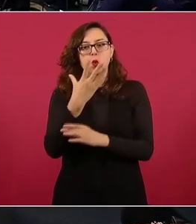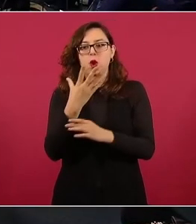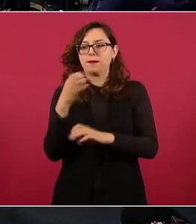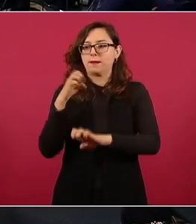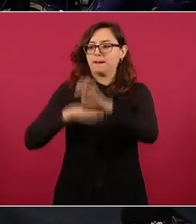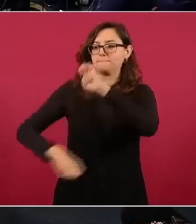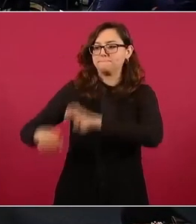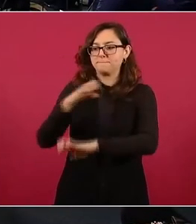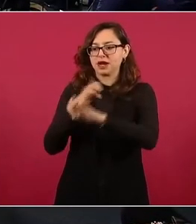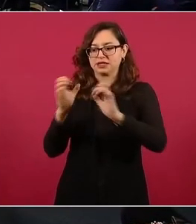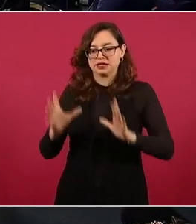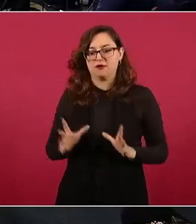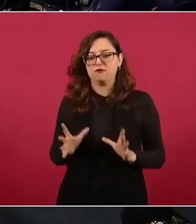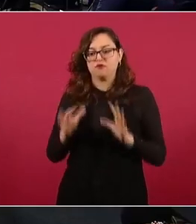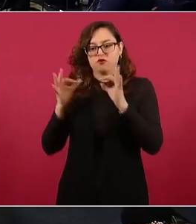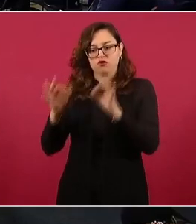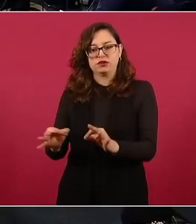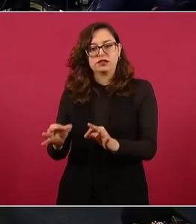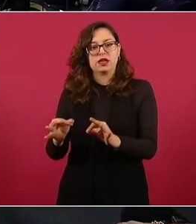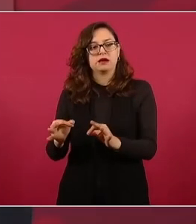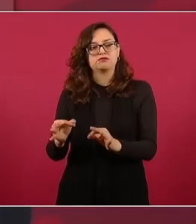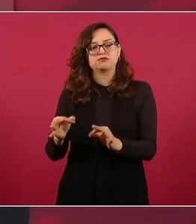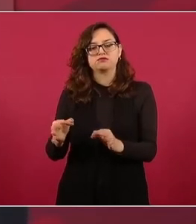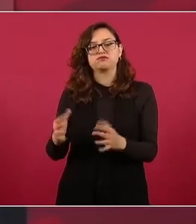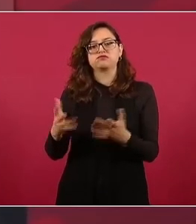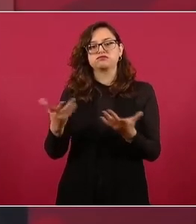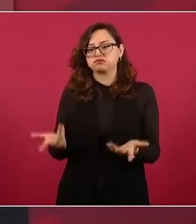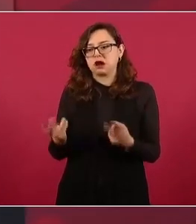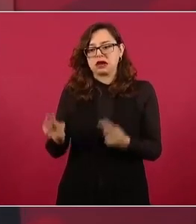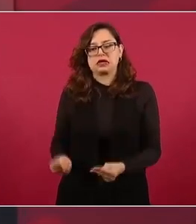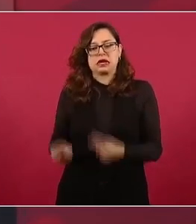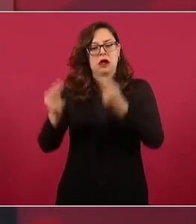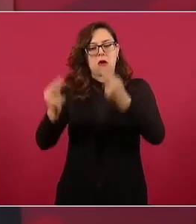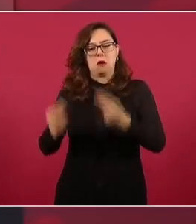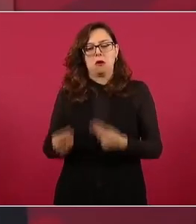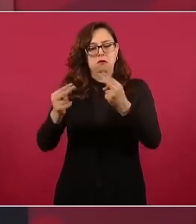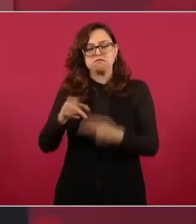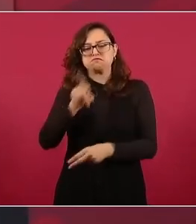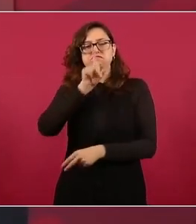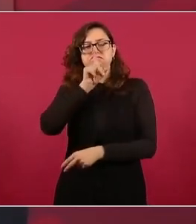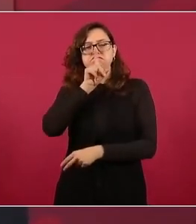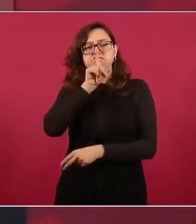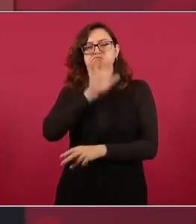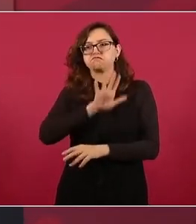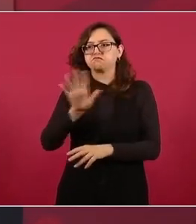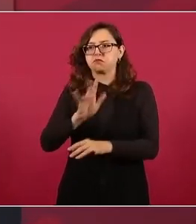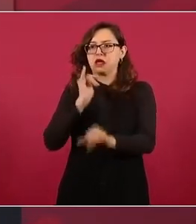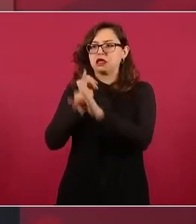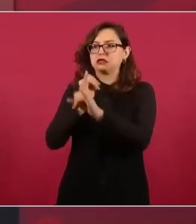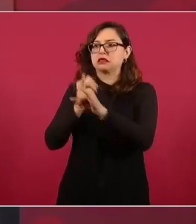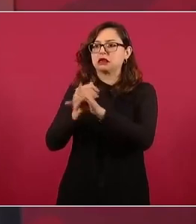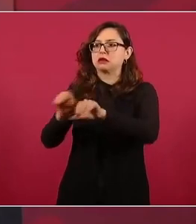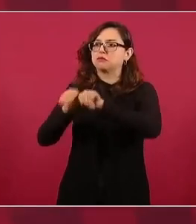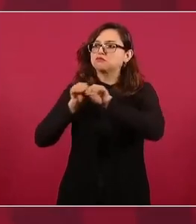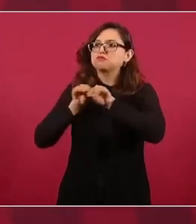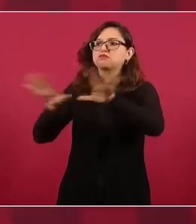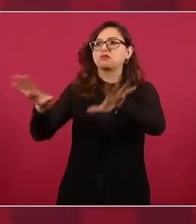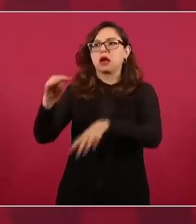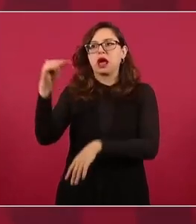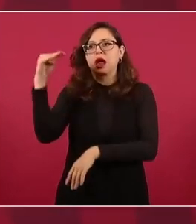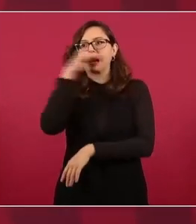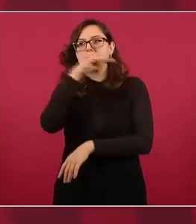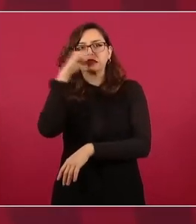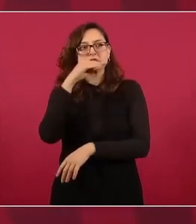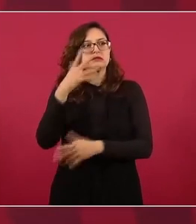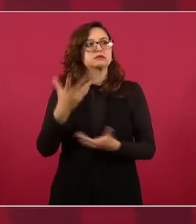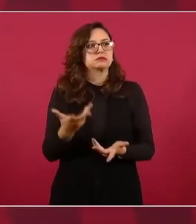promover la creación de una empresa pública sin fines de lucro para que haya internet gratuito en la Ciudad